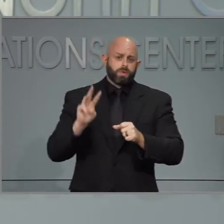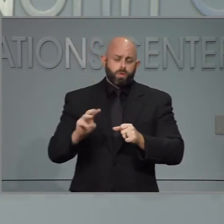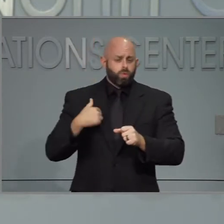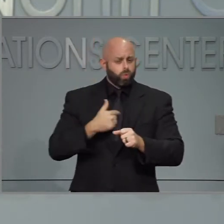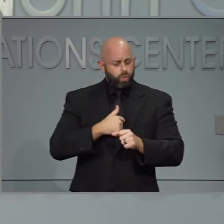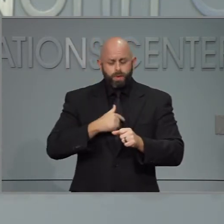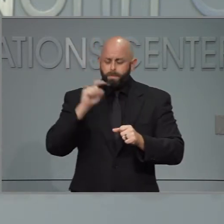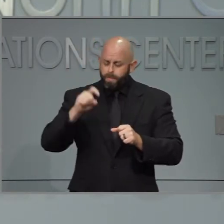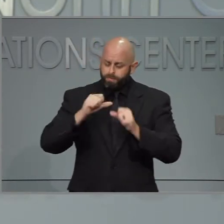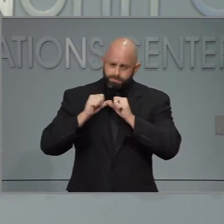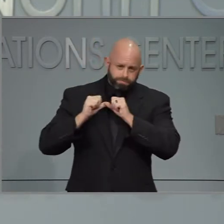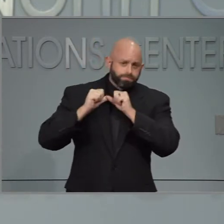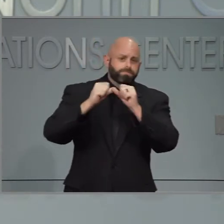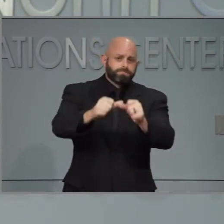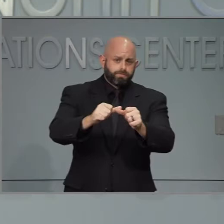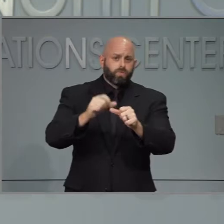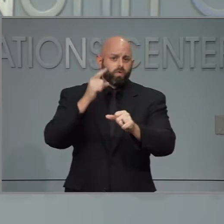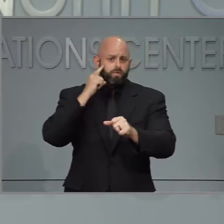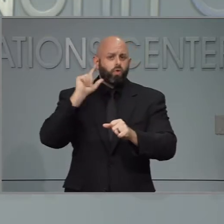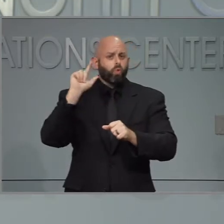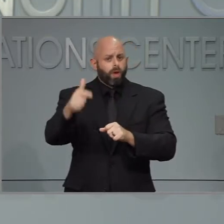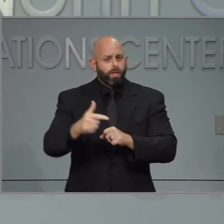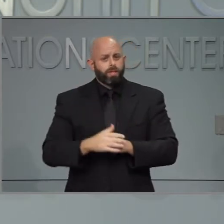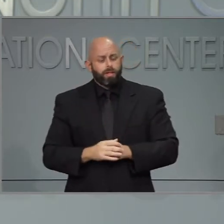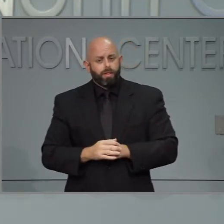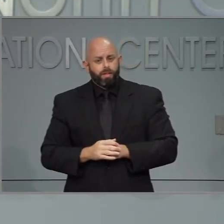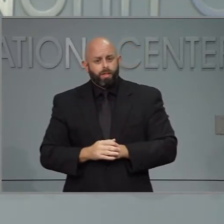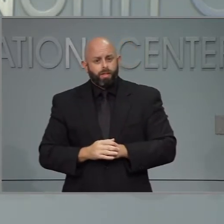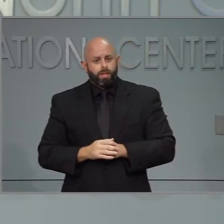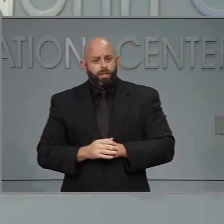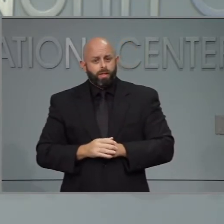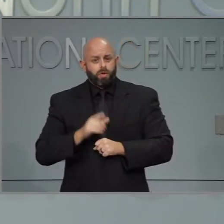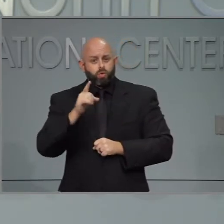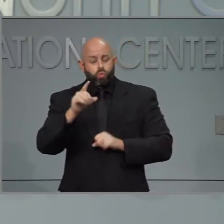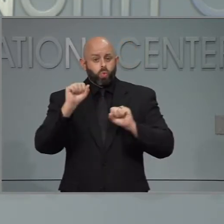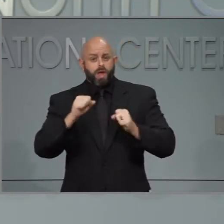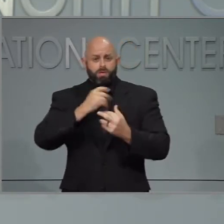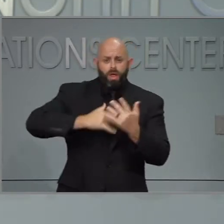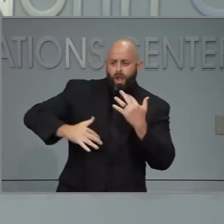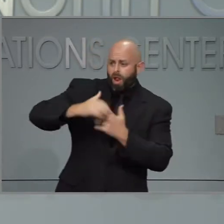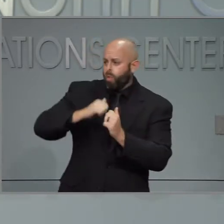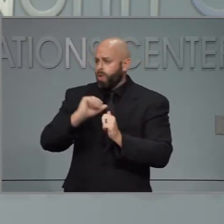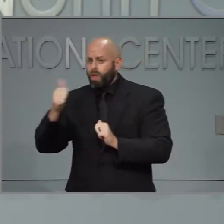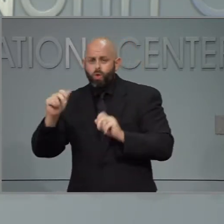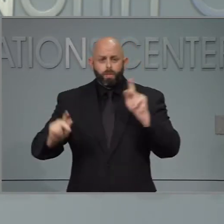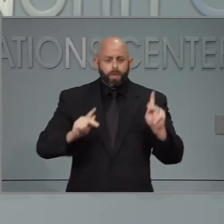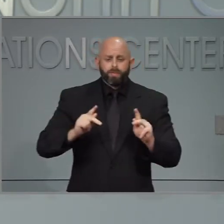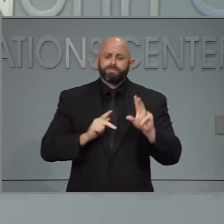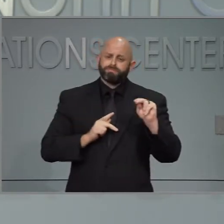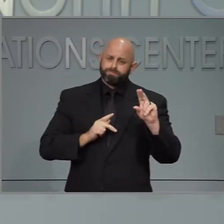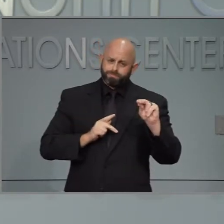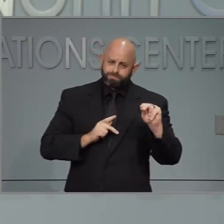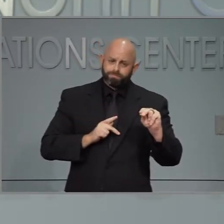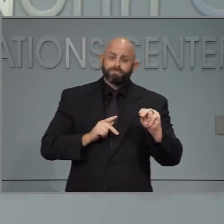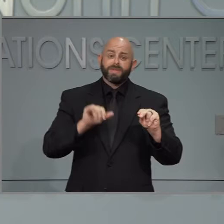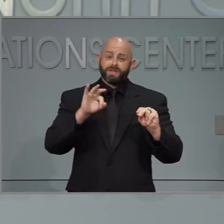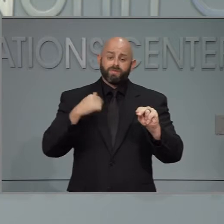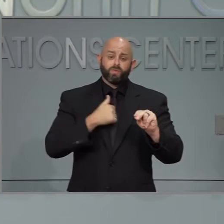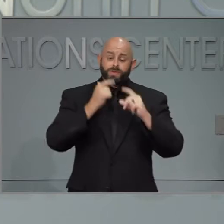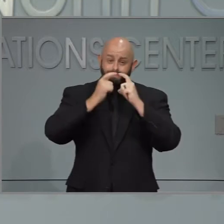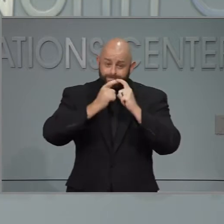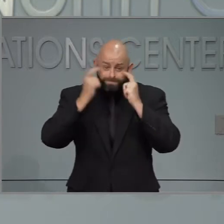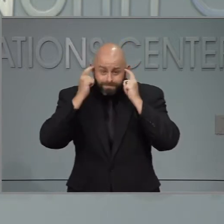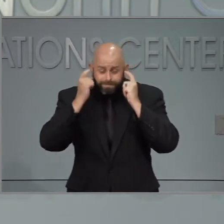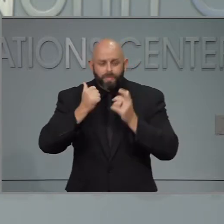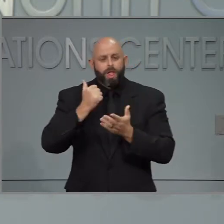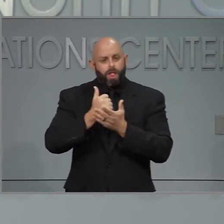seguirán en pie por un rato. La vida se ve un poco diferente estos días, pero cada vez que lleva su mascarilla está ayudando a